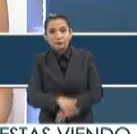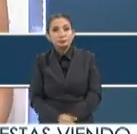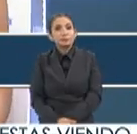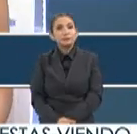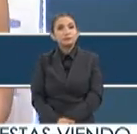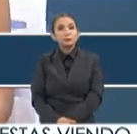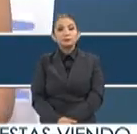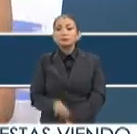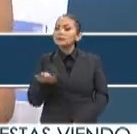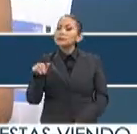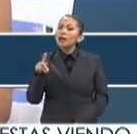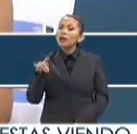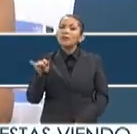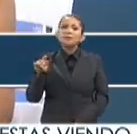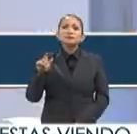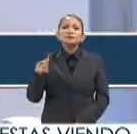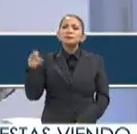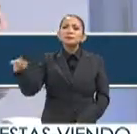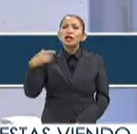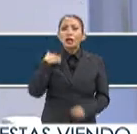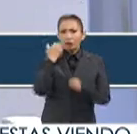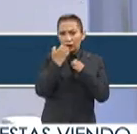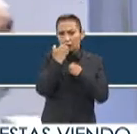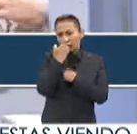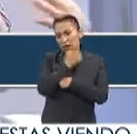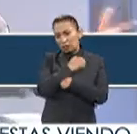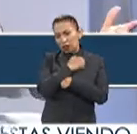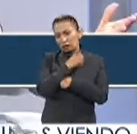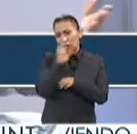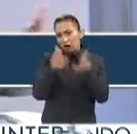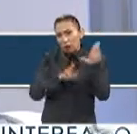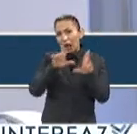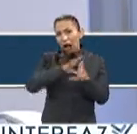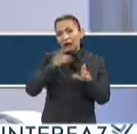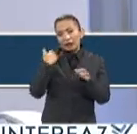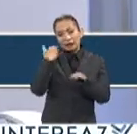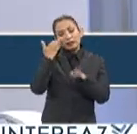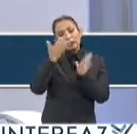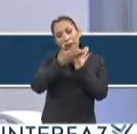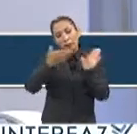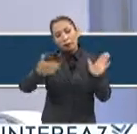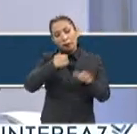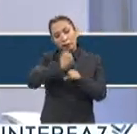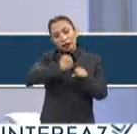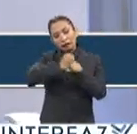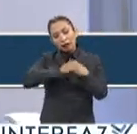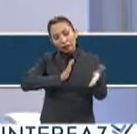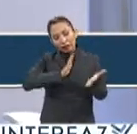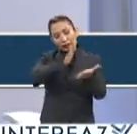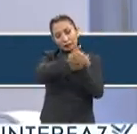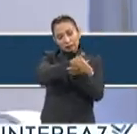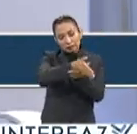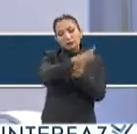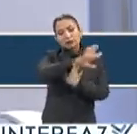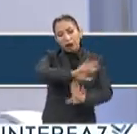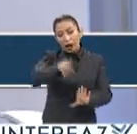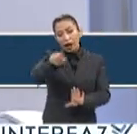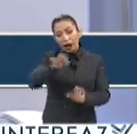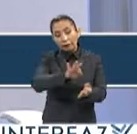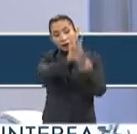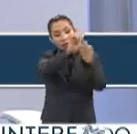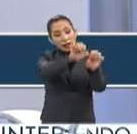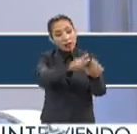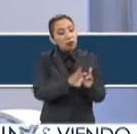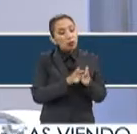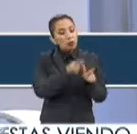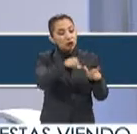Claro. Alejandra, durante la educación normal, pues tienen un periodo de prácticas, ¿no? Donde prácticamente, valga la redundancia, tú ya estás frente a un